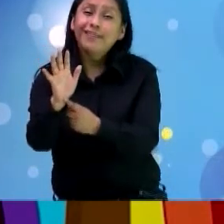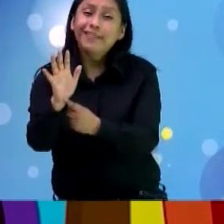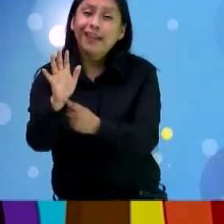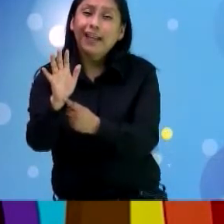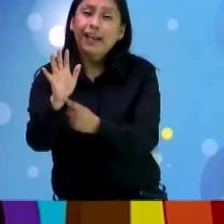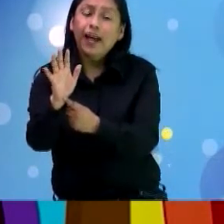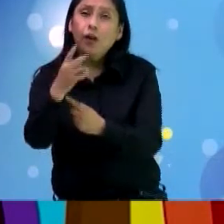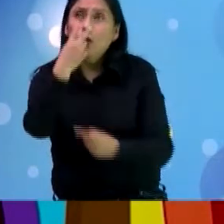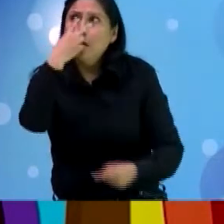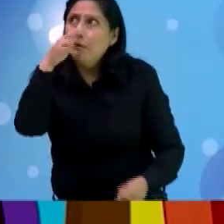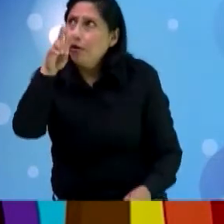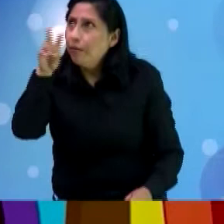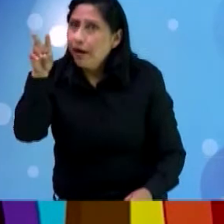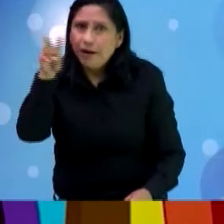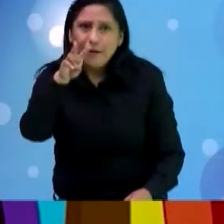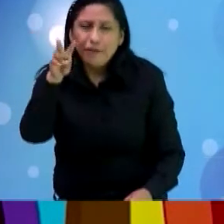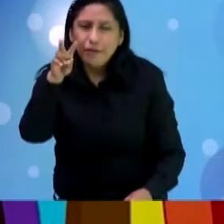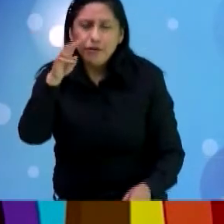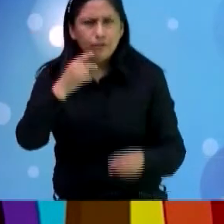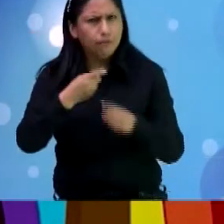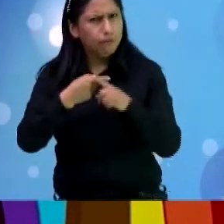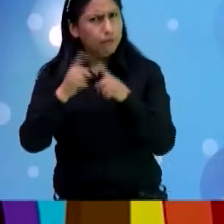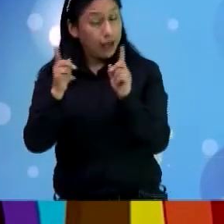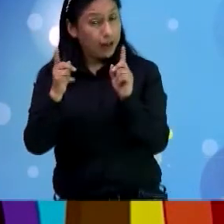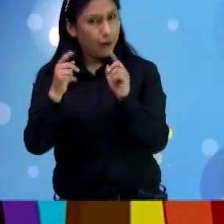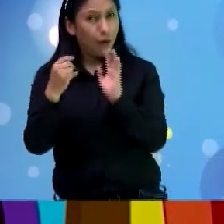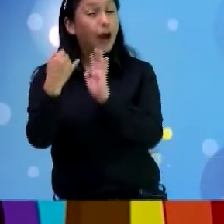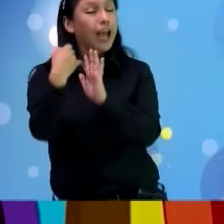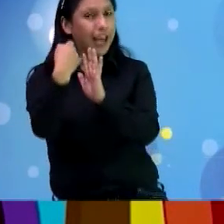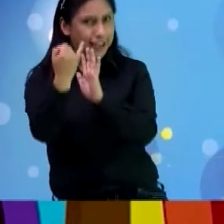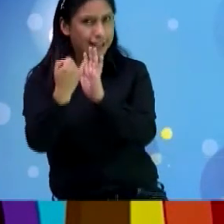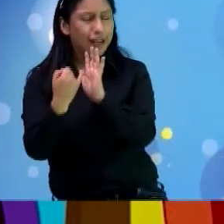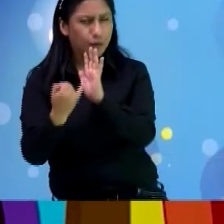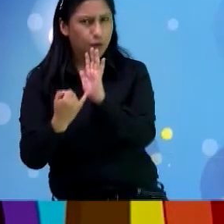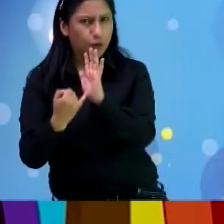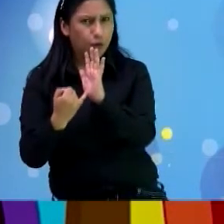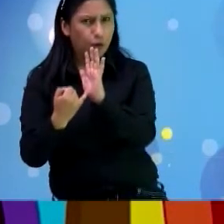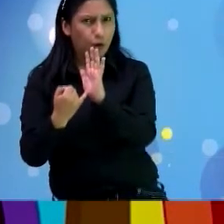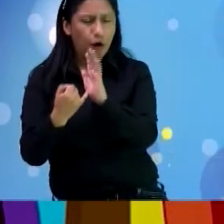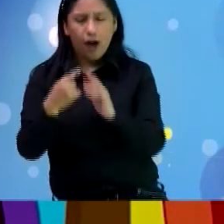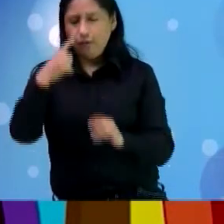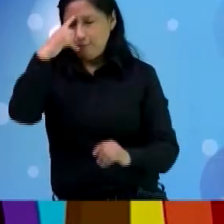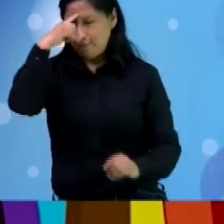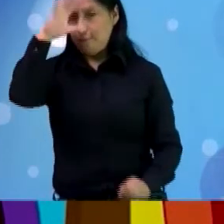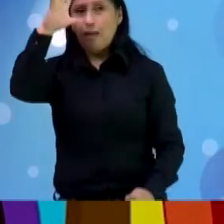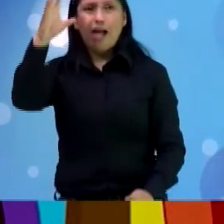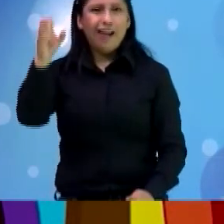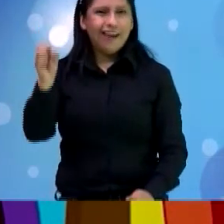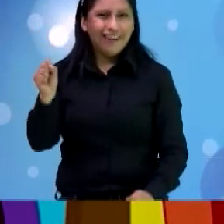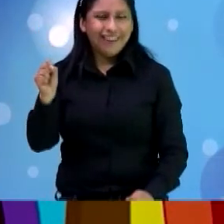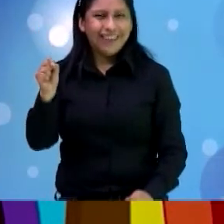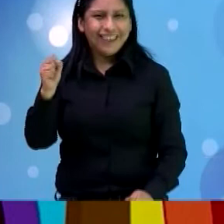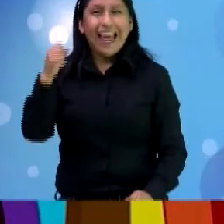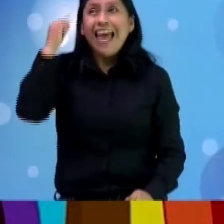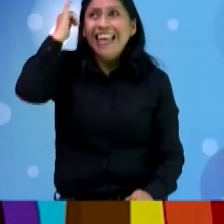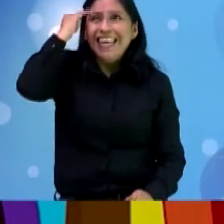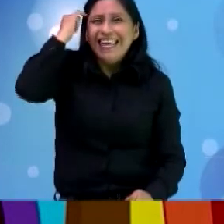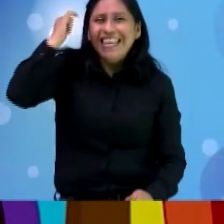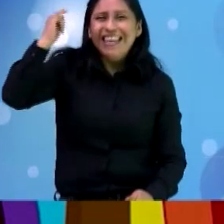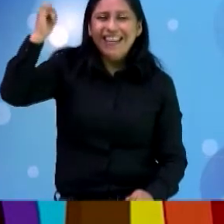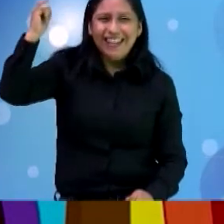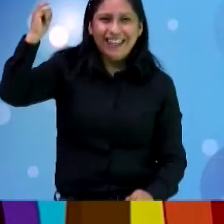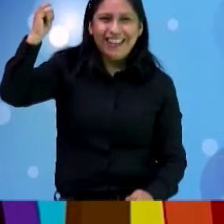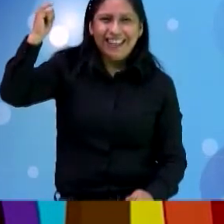hemos visto, pero también el dibujo fortalece nuestra creatividad, nuestra